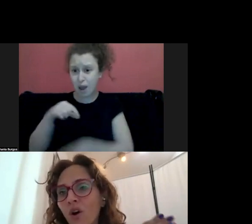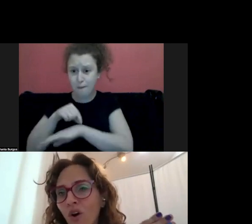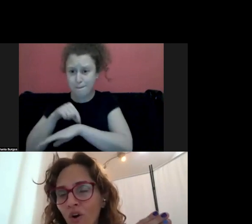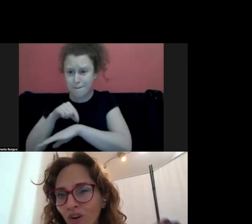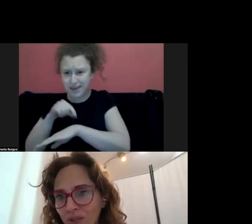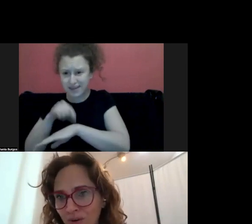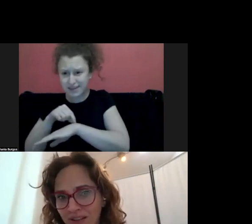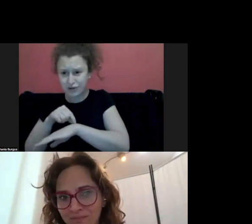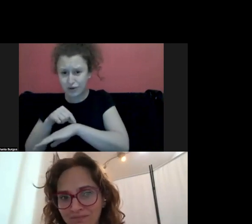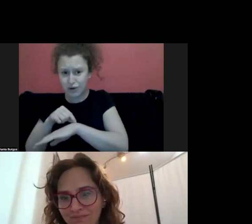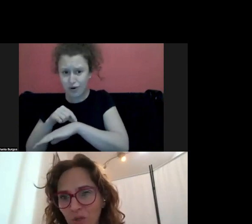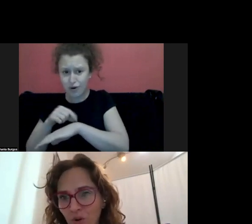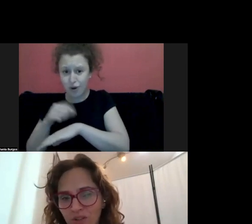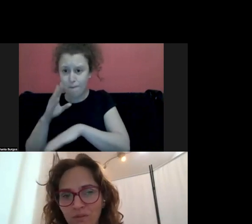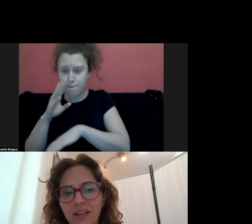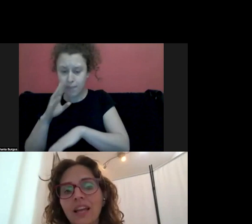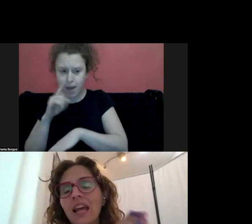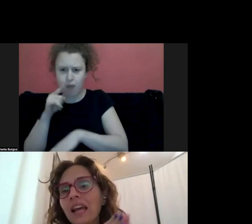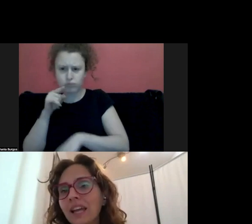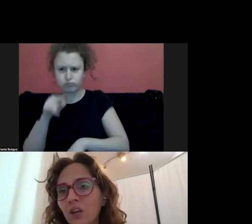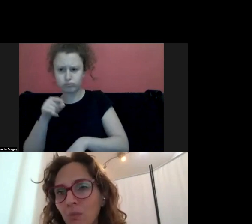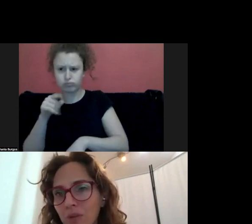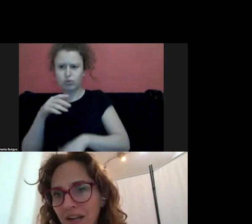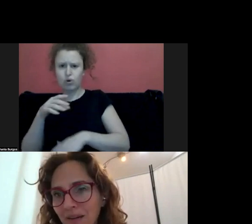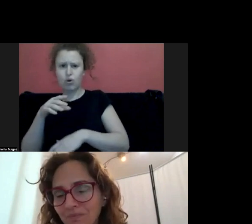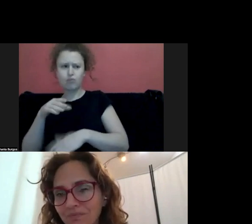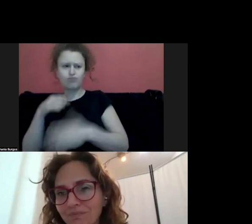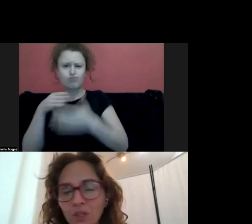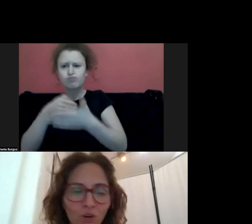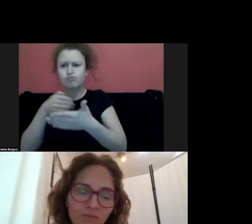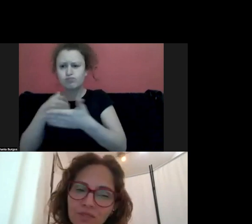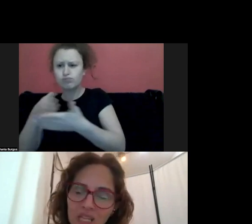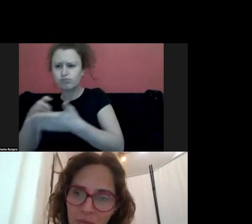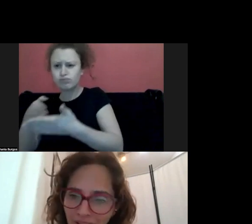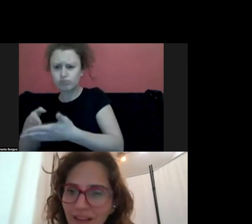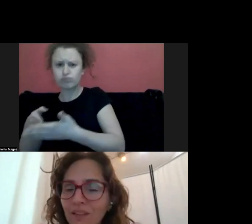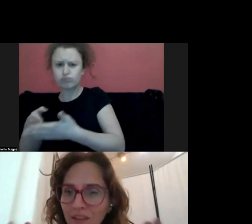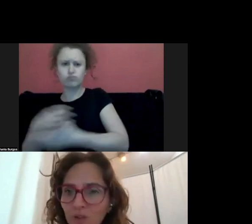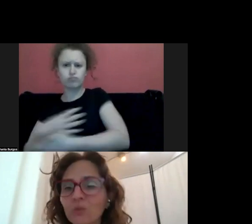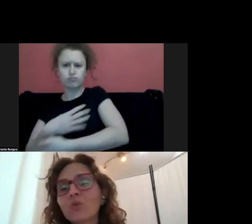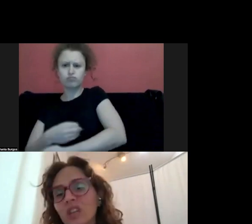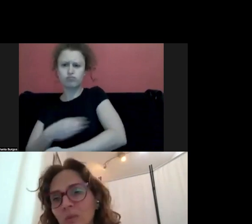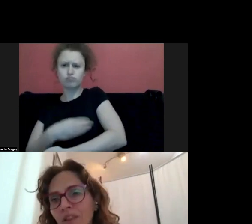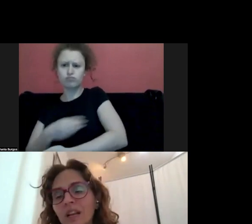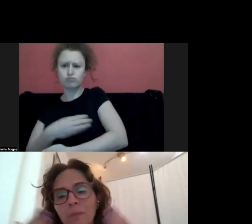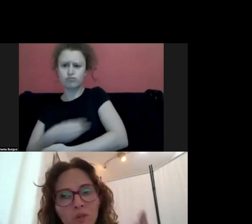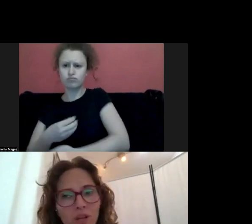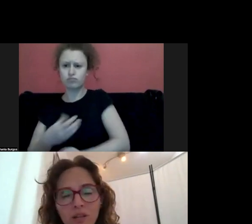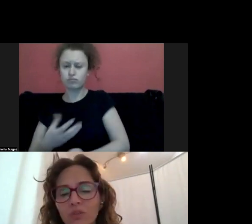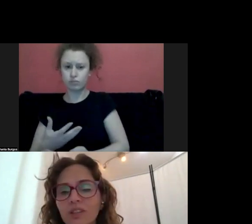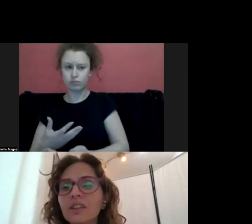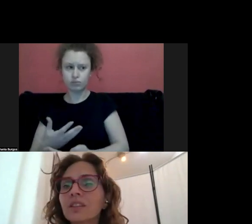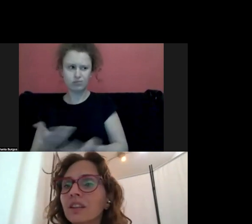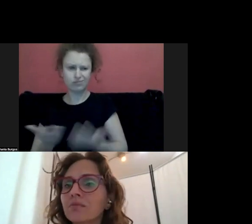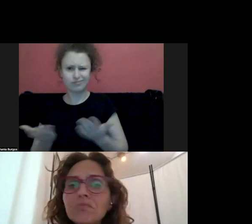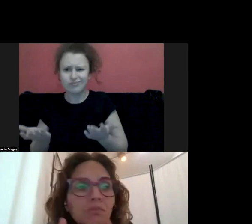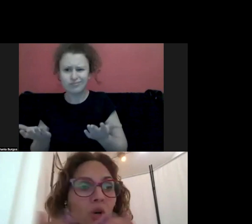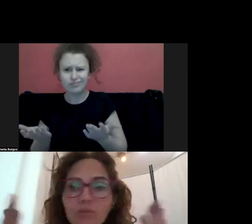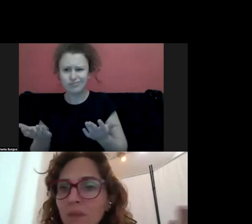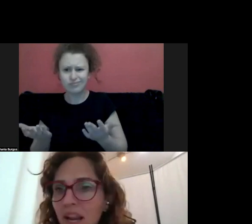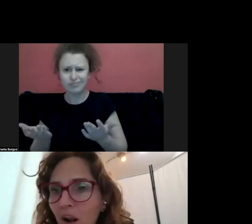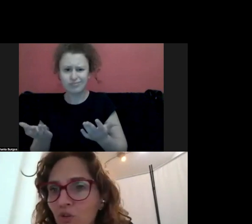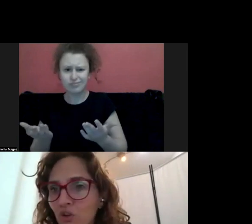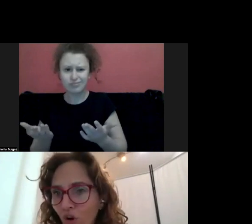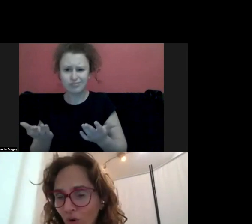es horrible, horrible. Que no mira, no, es verdad, cierto, muchas veces las personas autistas